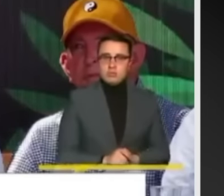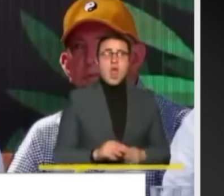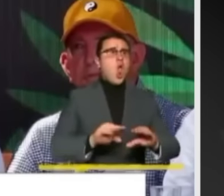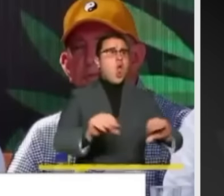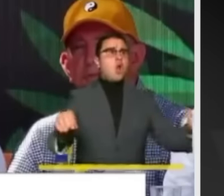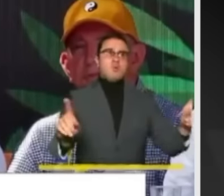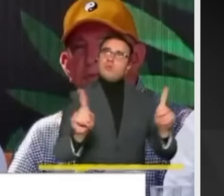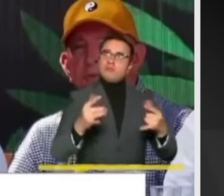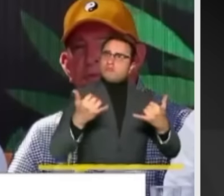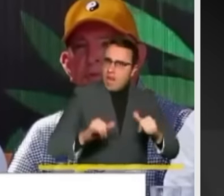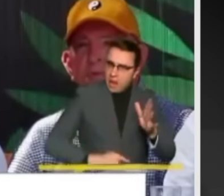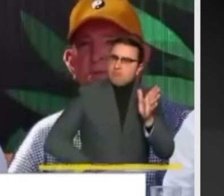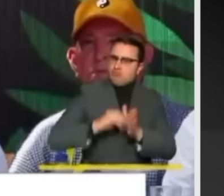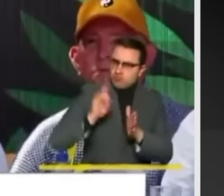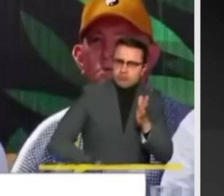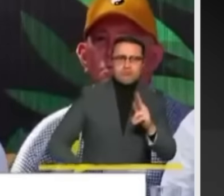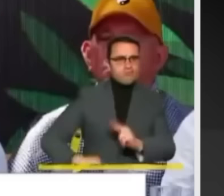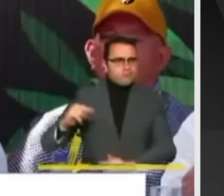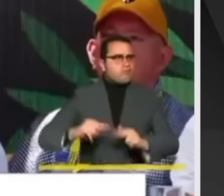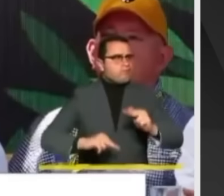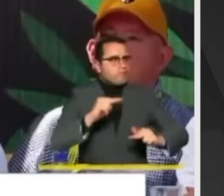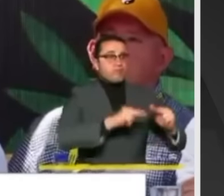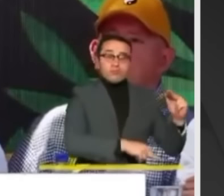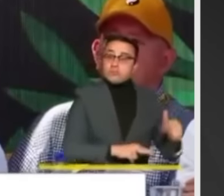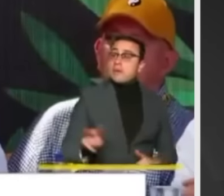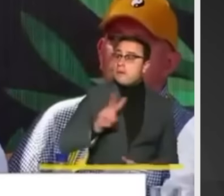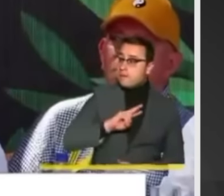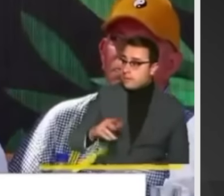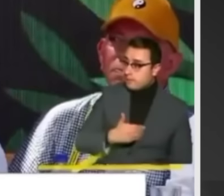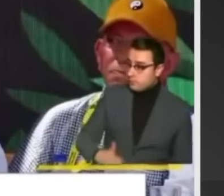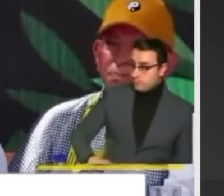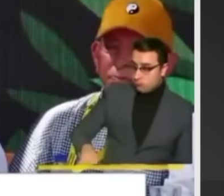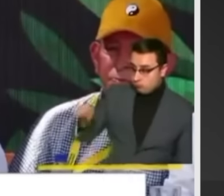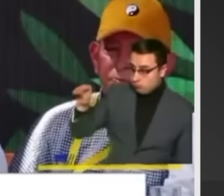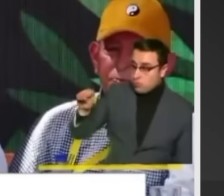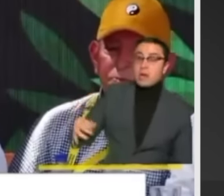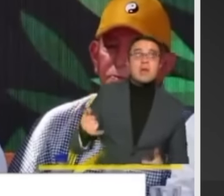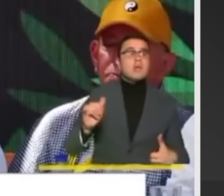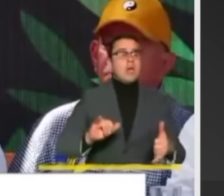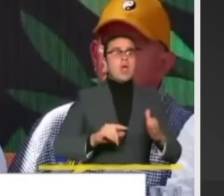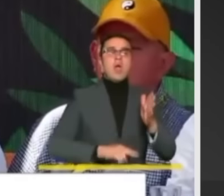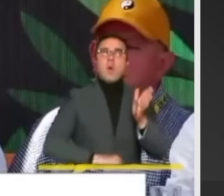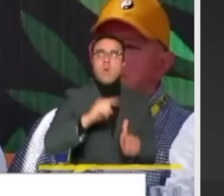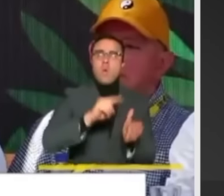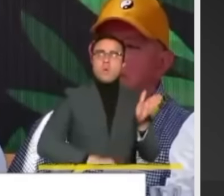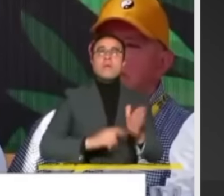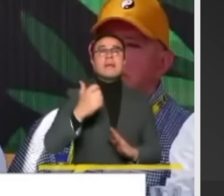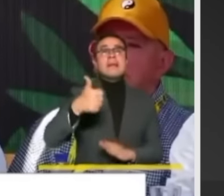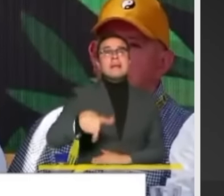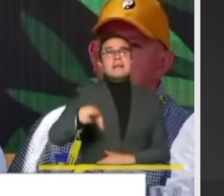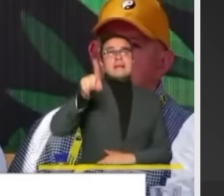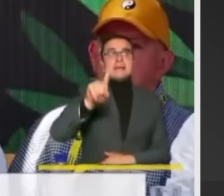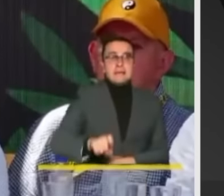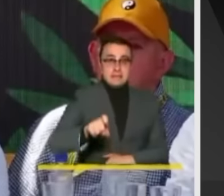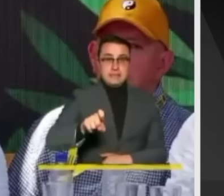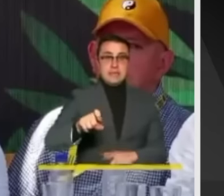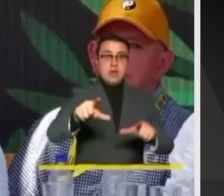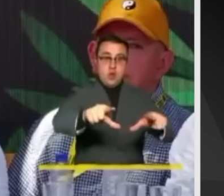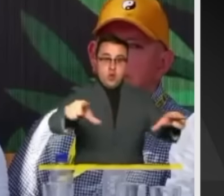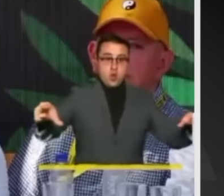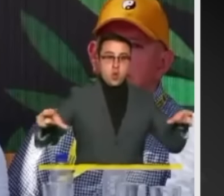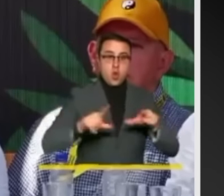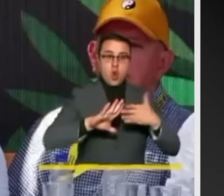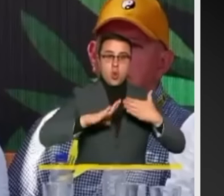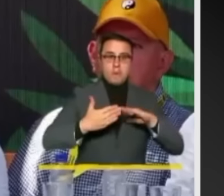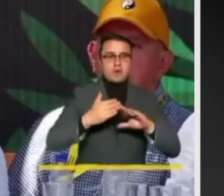ya van a iniciar las obras. Señora vicepresidenta, ya tenemos contratado 16 zonas comunitarias para la